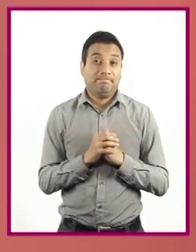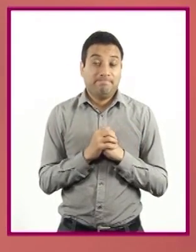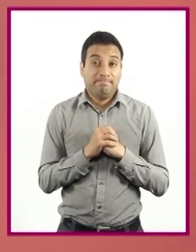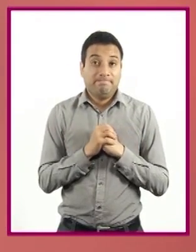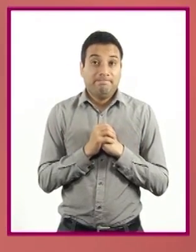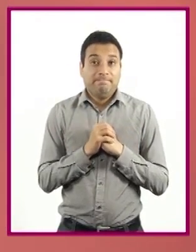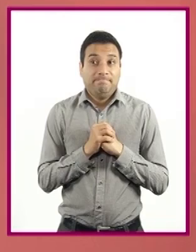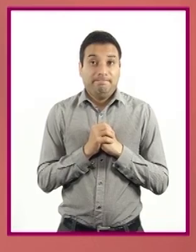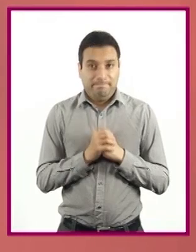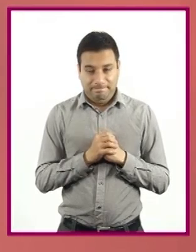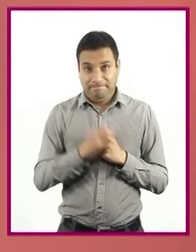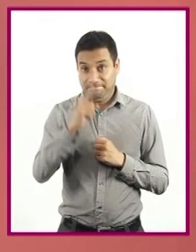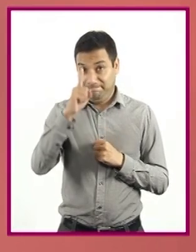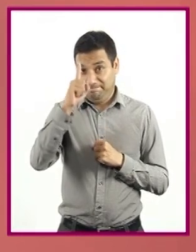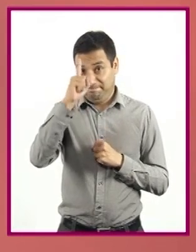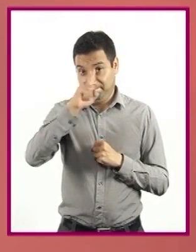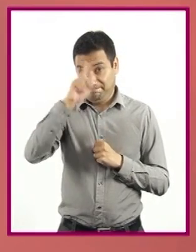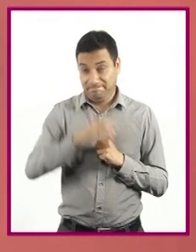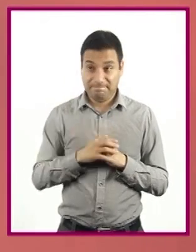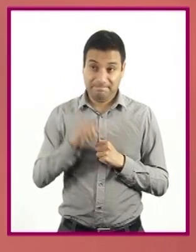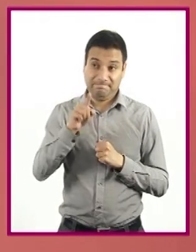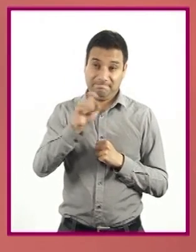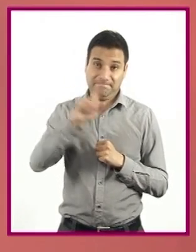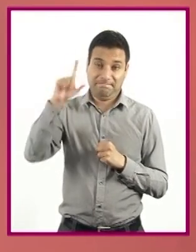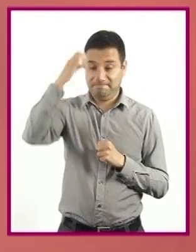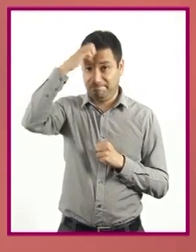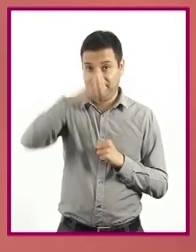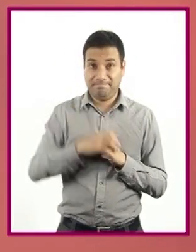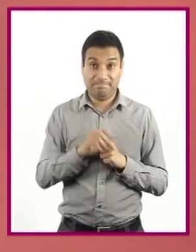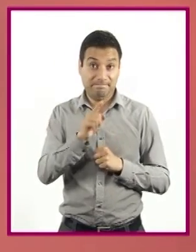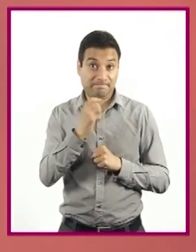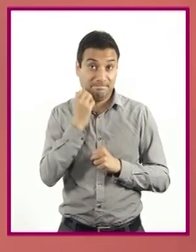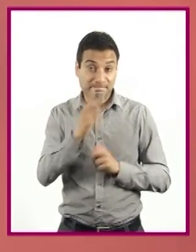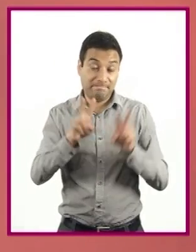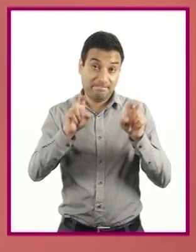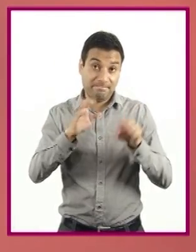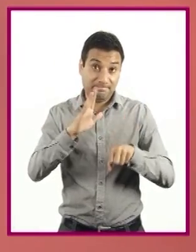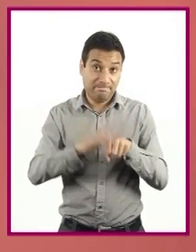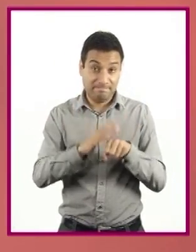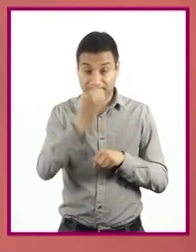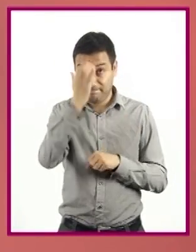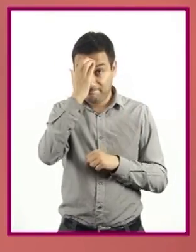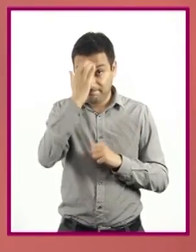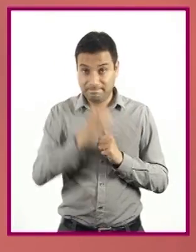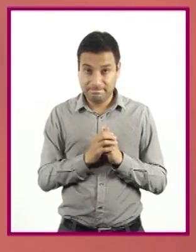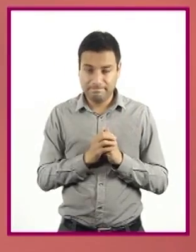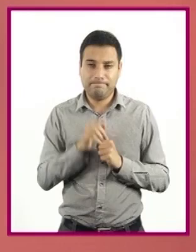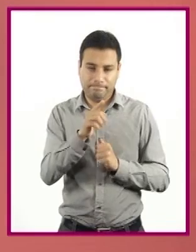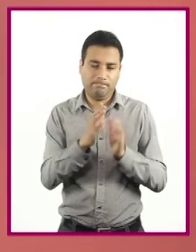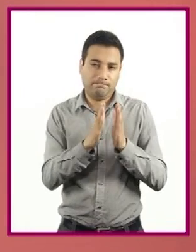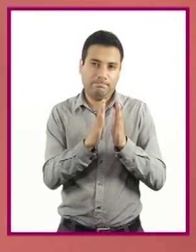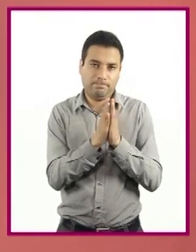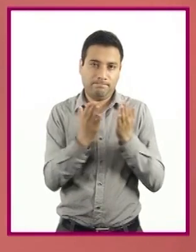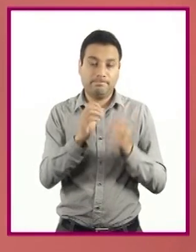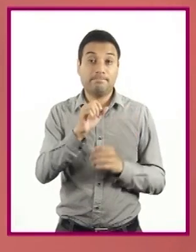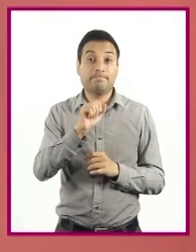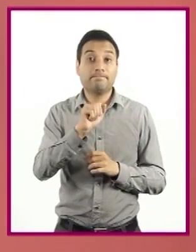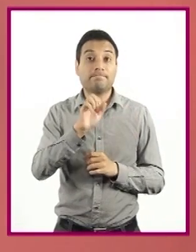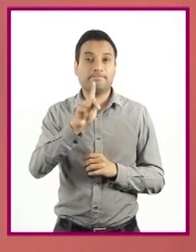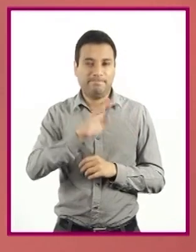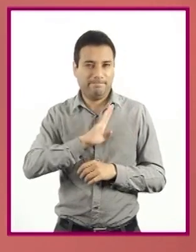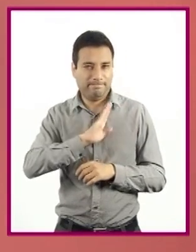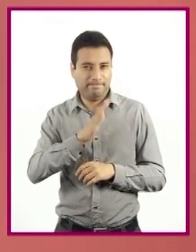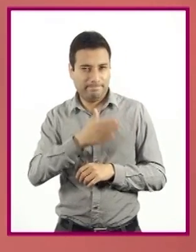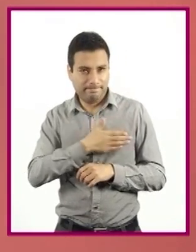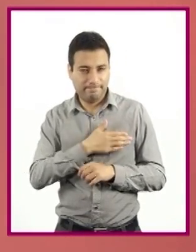alumnos, consejos de una experta. Para ampliar la información, les sugiero que consulten en su libro de texto de lengua